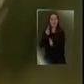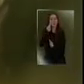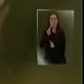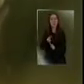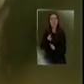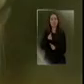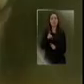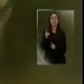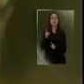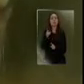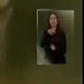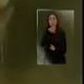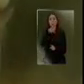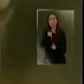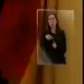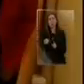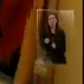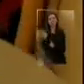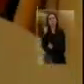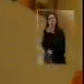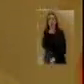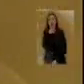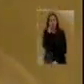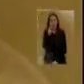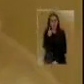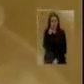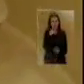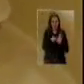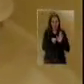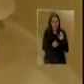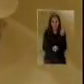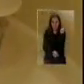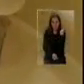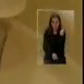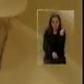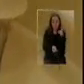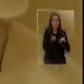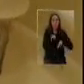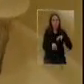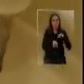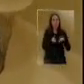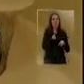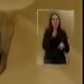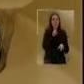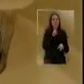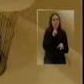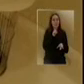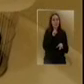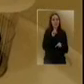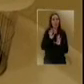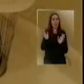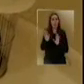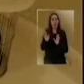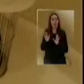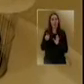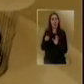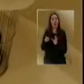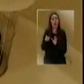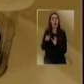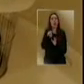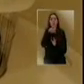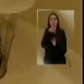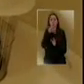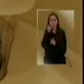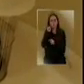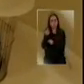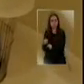que es tratado solamente con agua. ¿Y eso se ve? Se puede ver. Les voy a mostrar primero el animal control. Ya. Yeah. Ustedes pueden ver